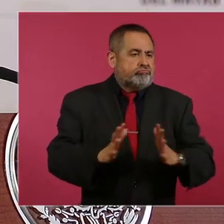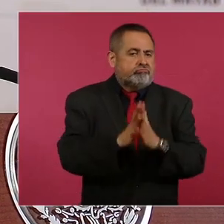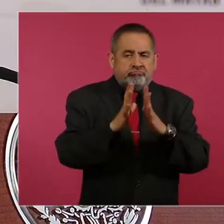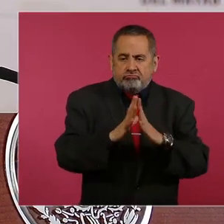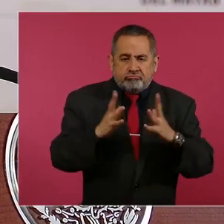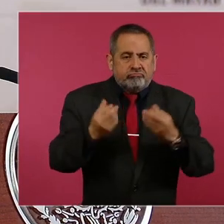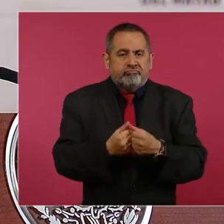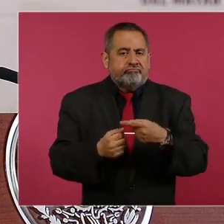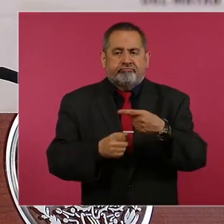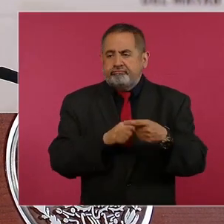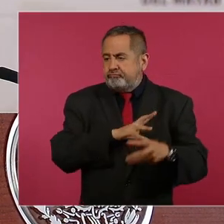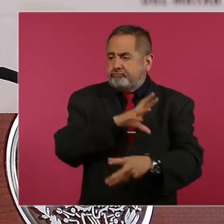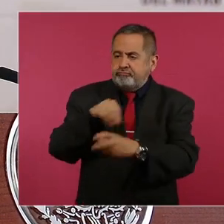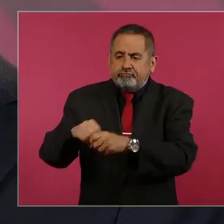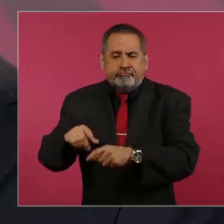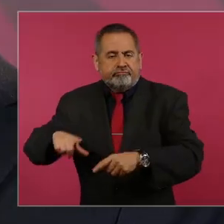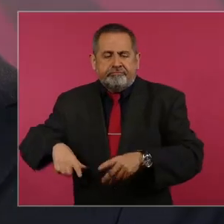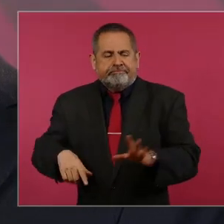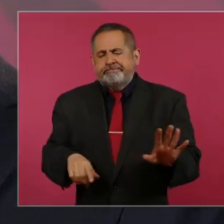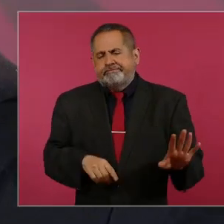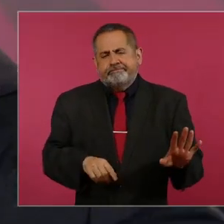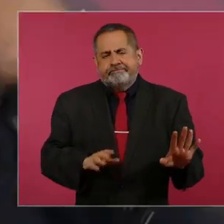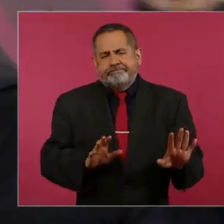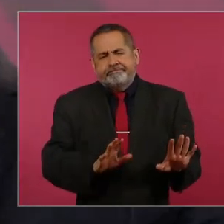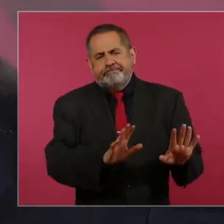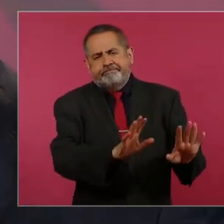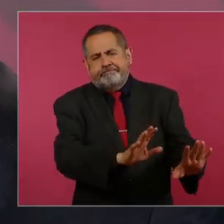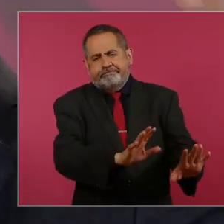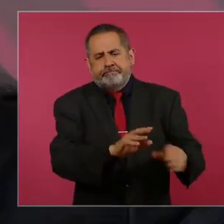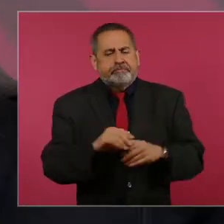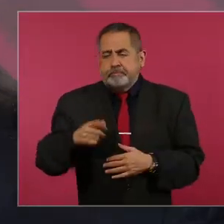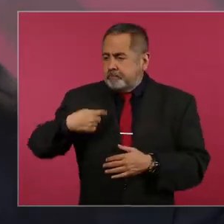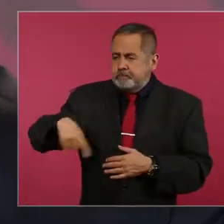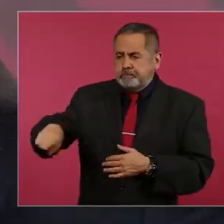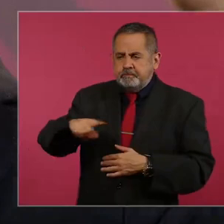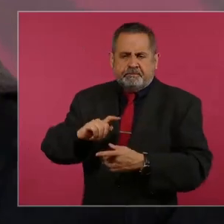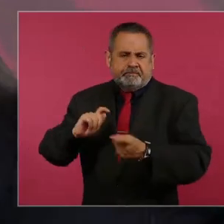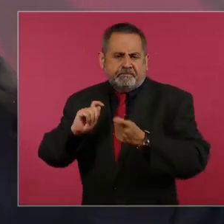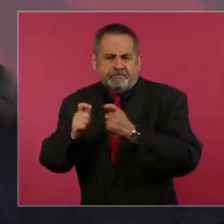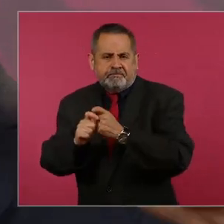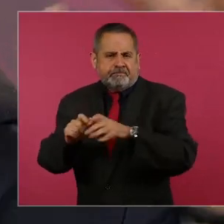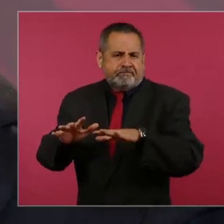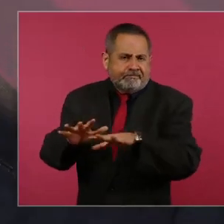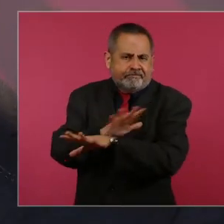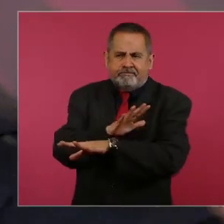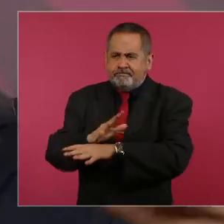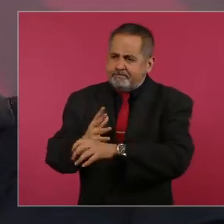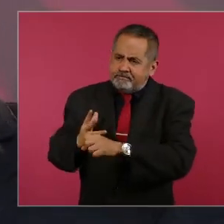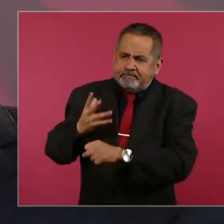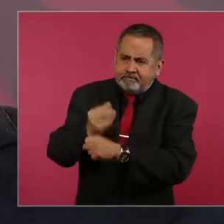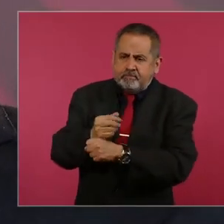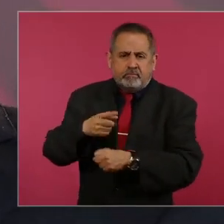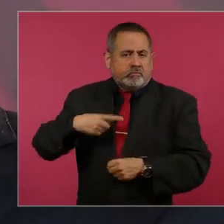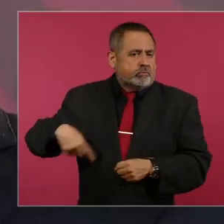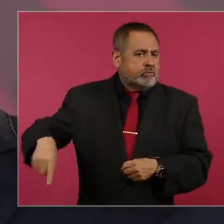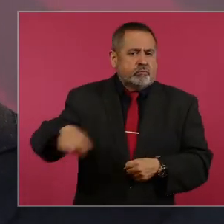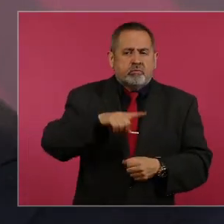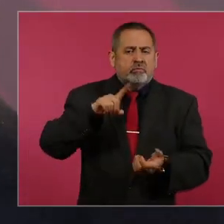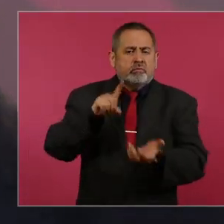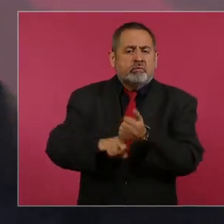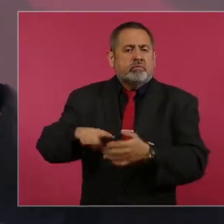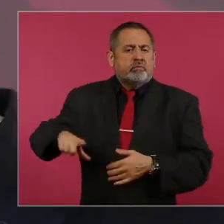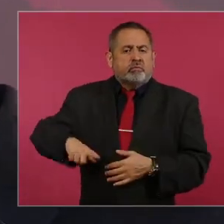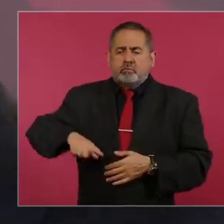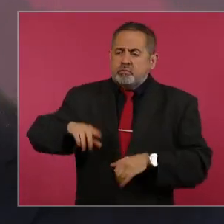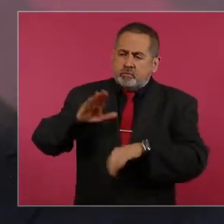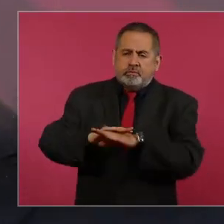en un movimiento de transformación para purificar la vida pública de un